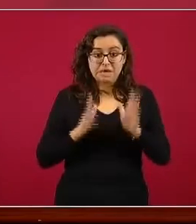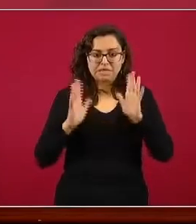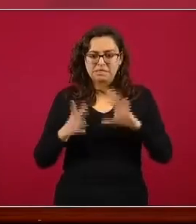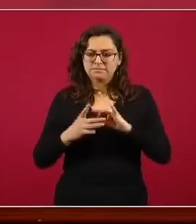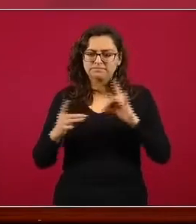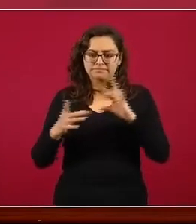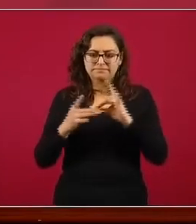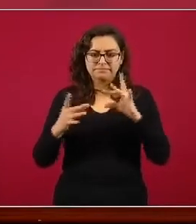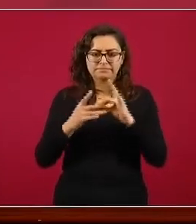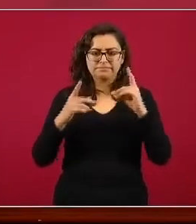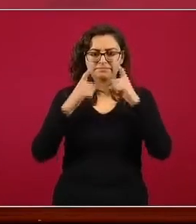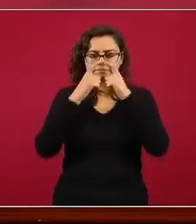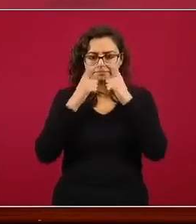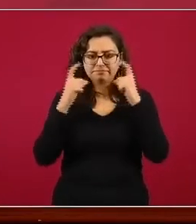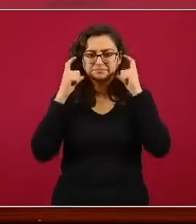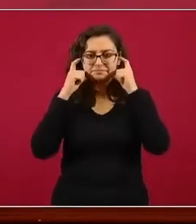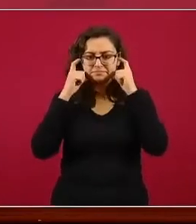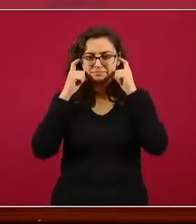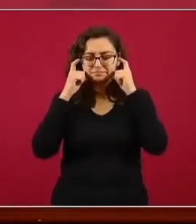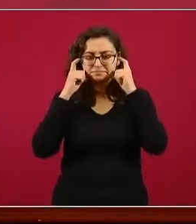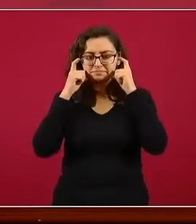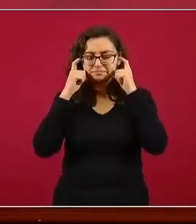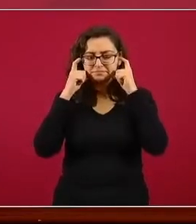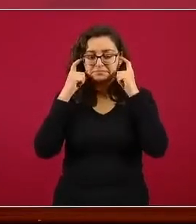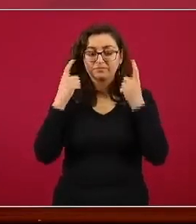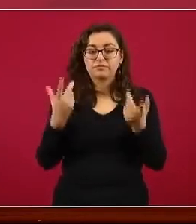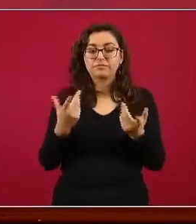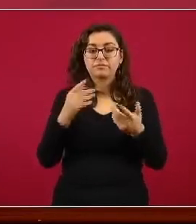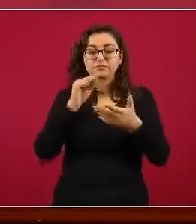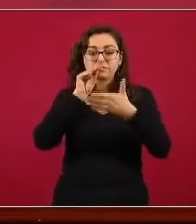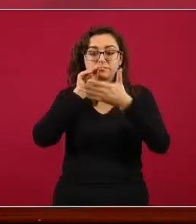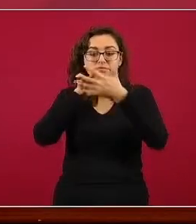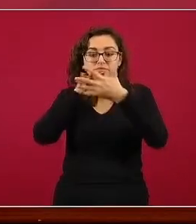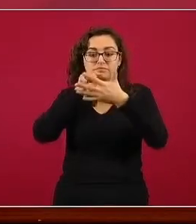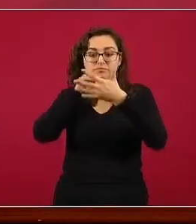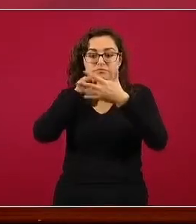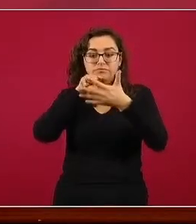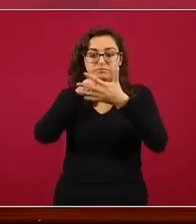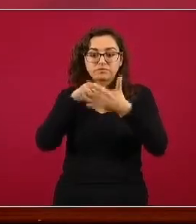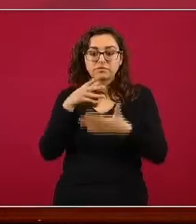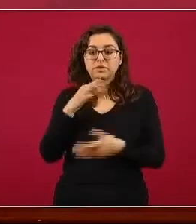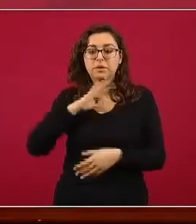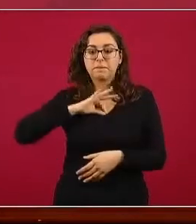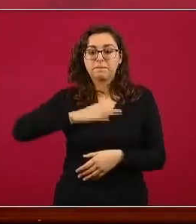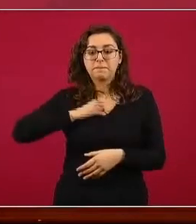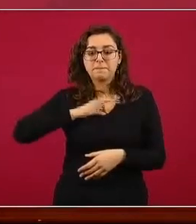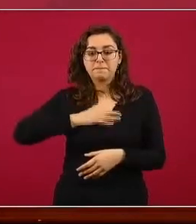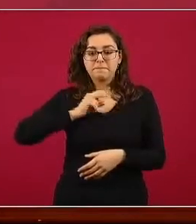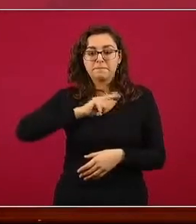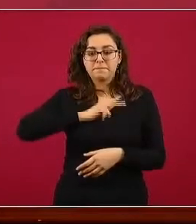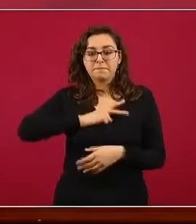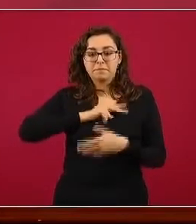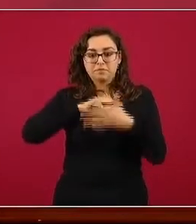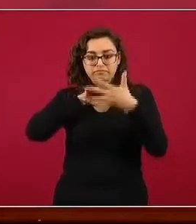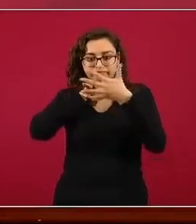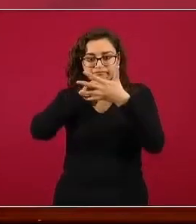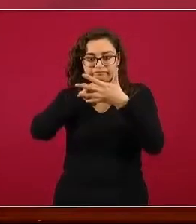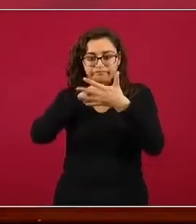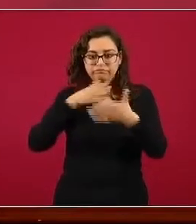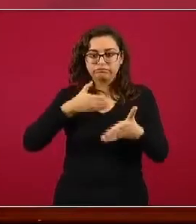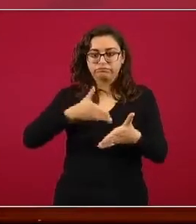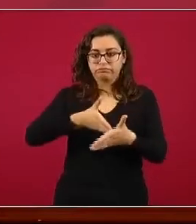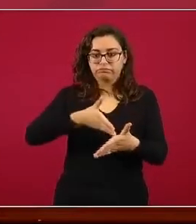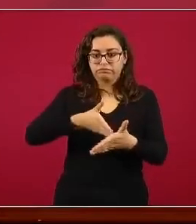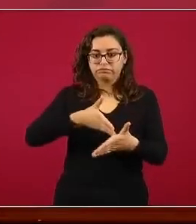del cubrebocas como un mecanismo de protección para la salida de los virus, y en la medida en que la mayoría, deseablemente todas